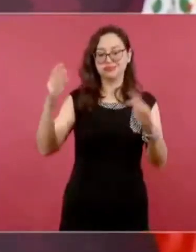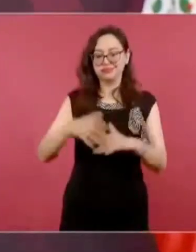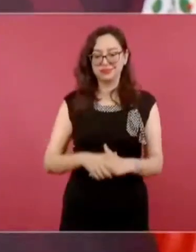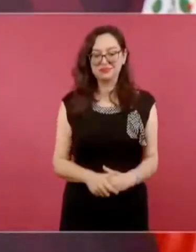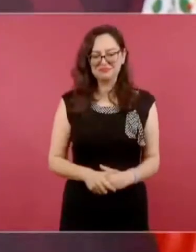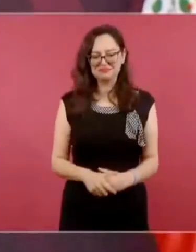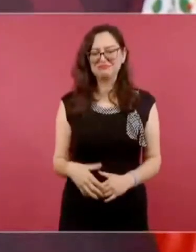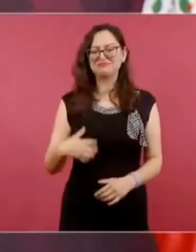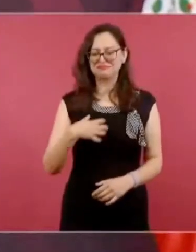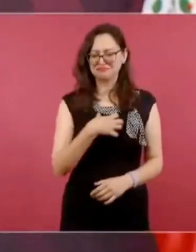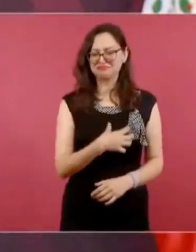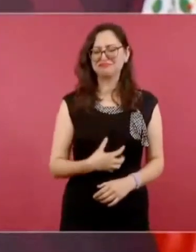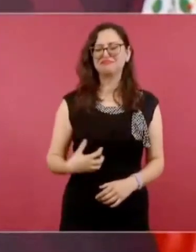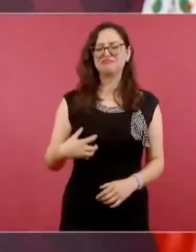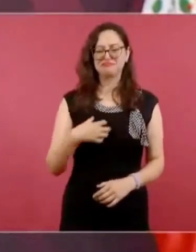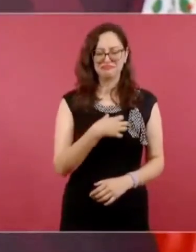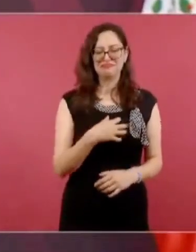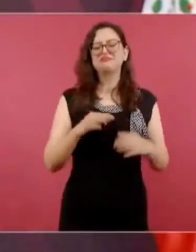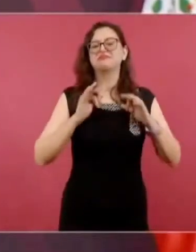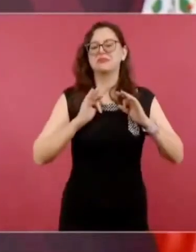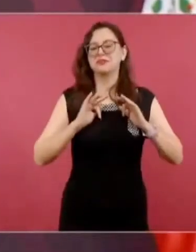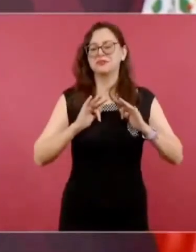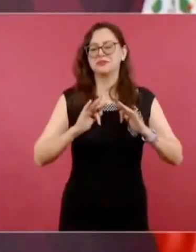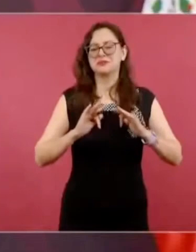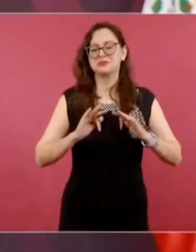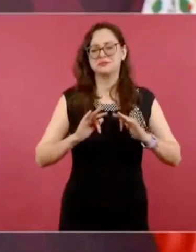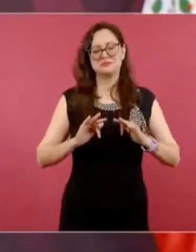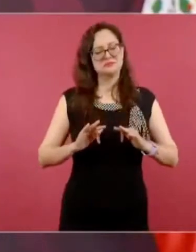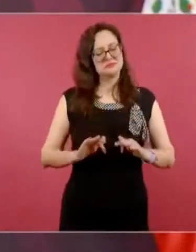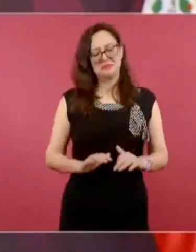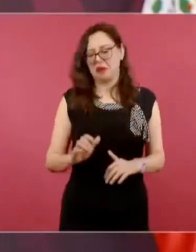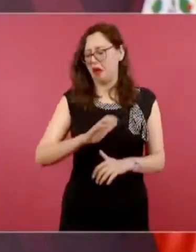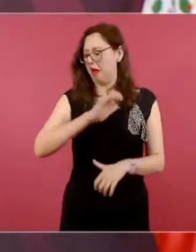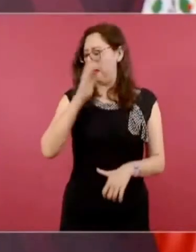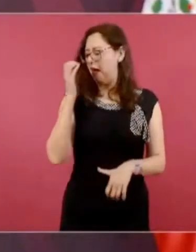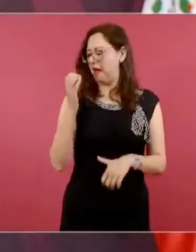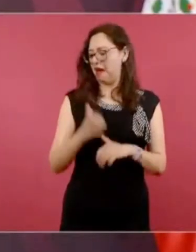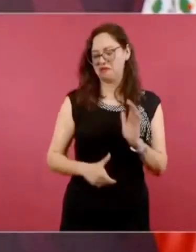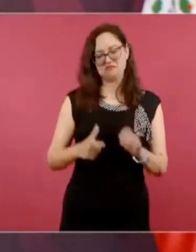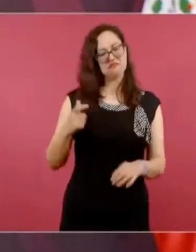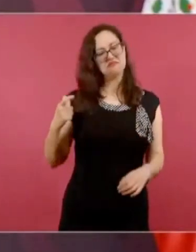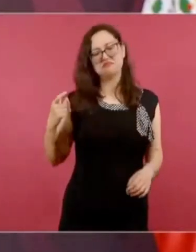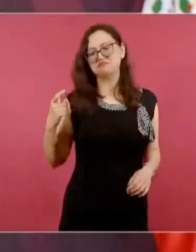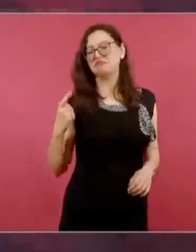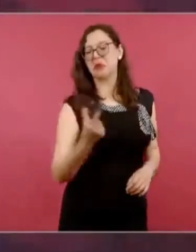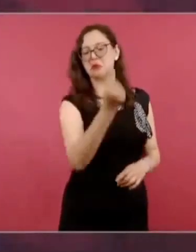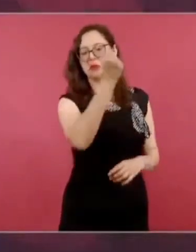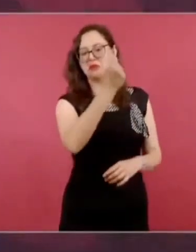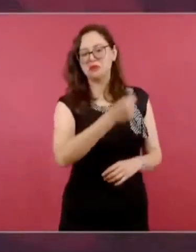muy contento, muy tranquilo, la verdad, porque